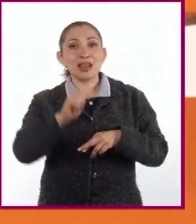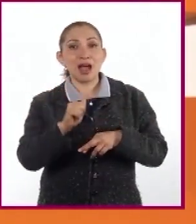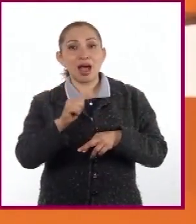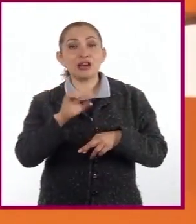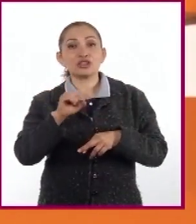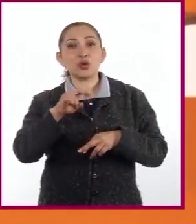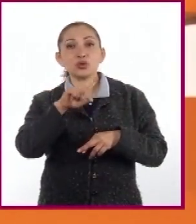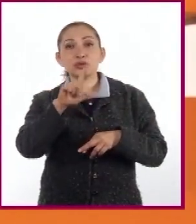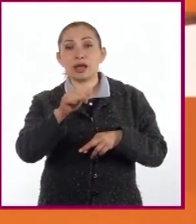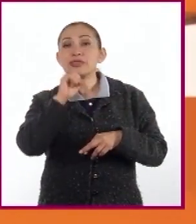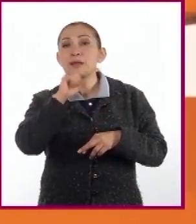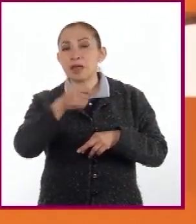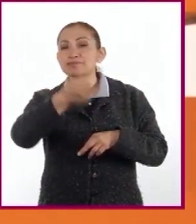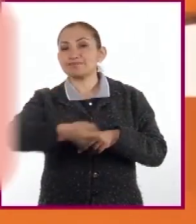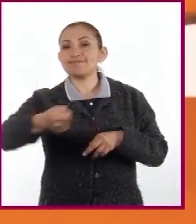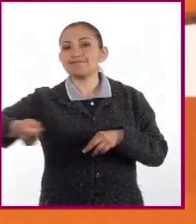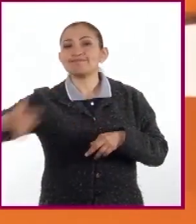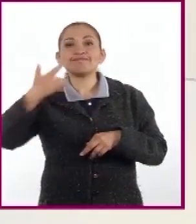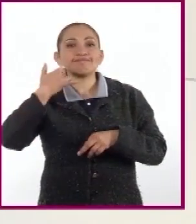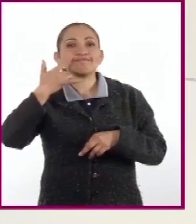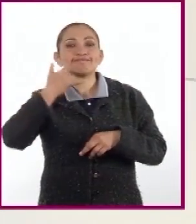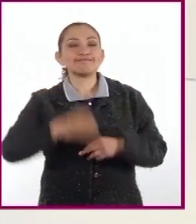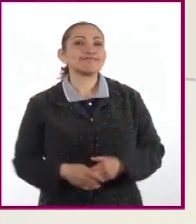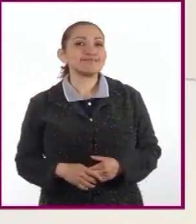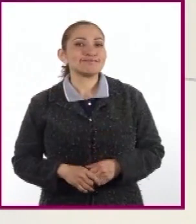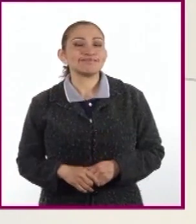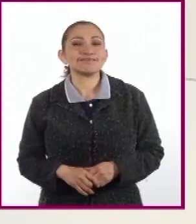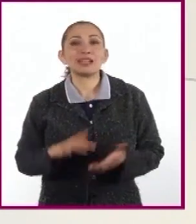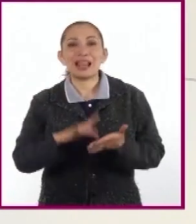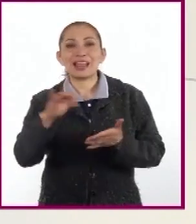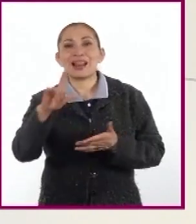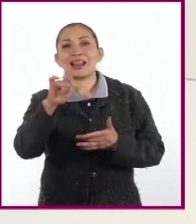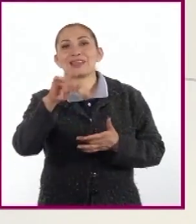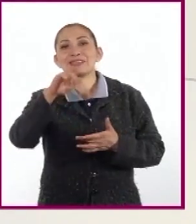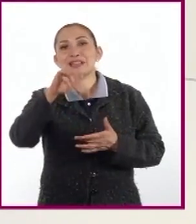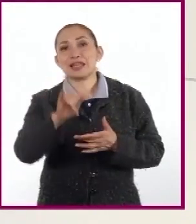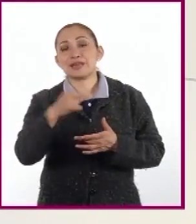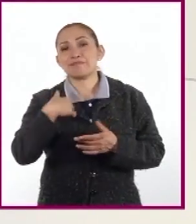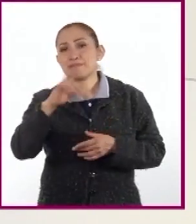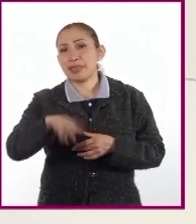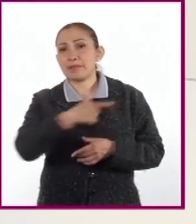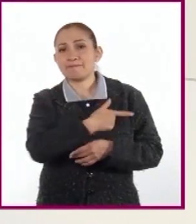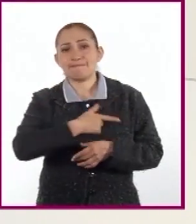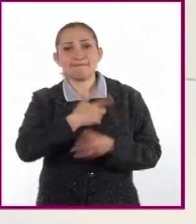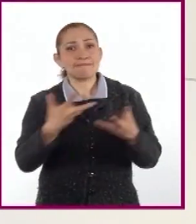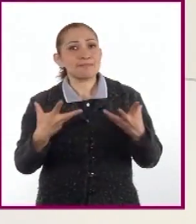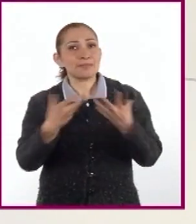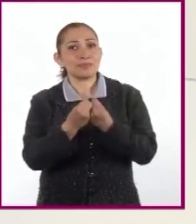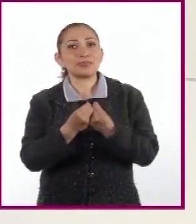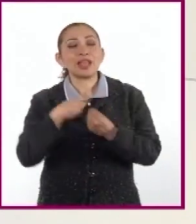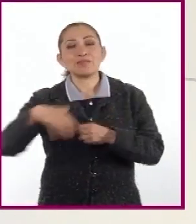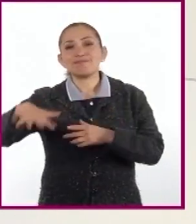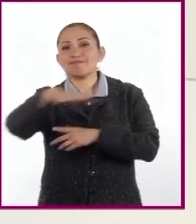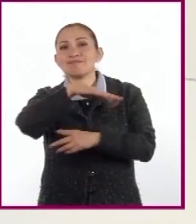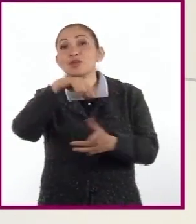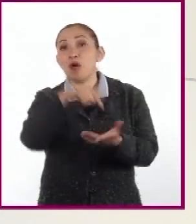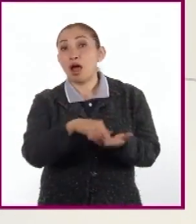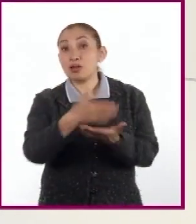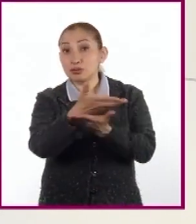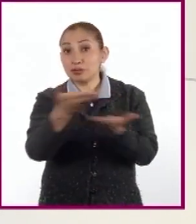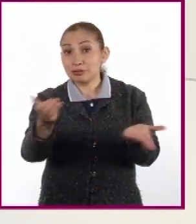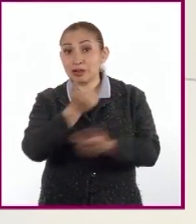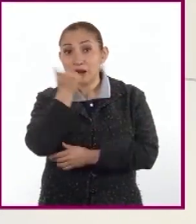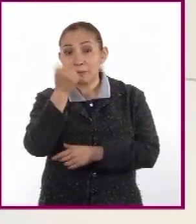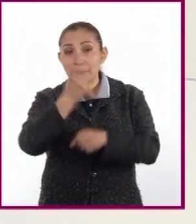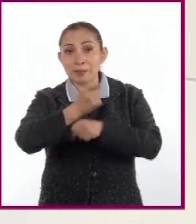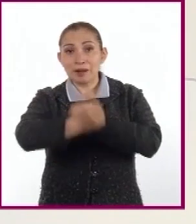Sousa, a quien también saludo cordialmente. Gracias, Leslie. Es un gusto compartir contigo este espacio. A ustedes, estudiantes